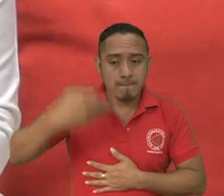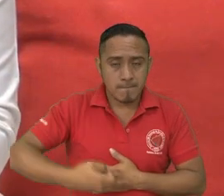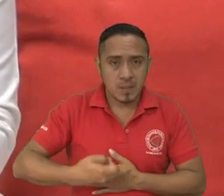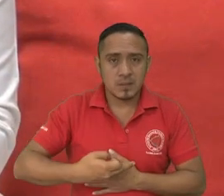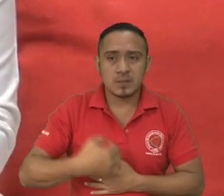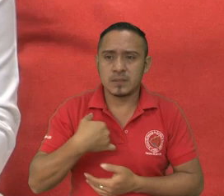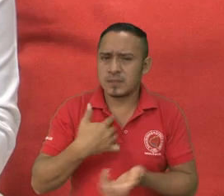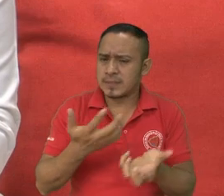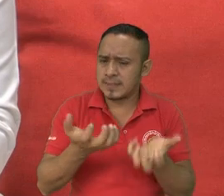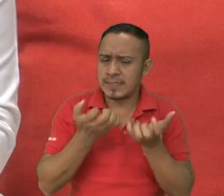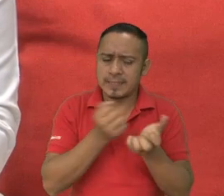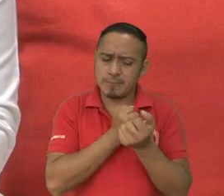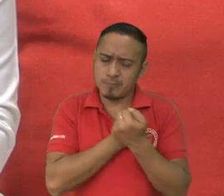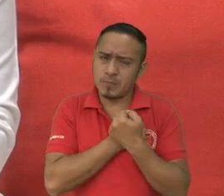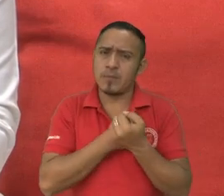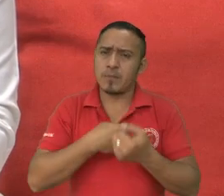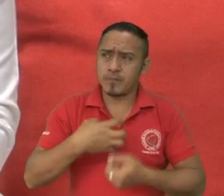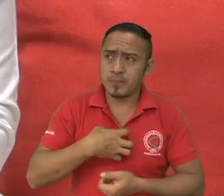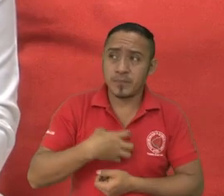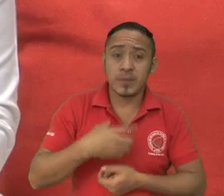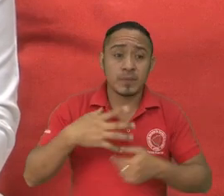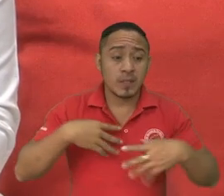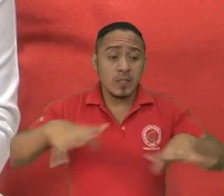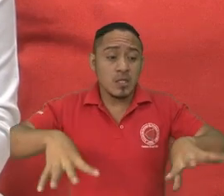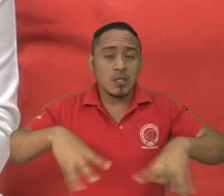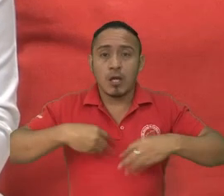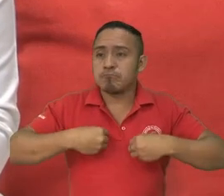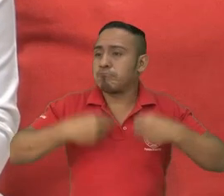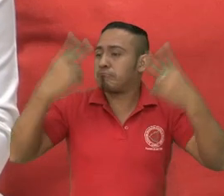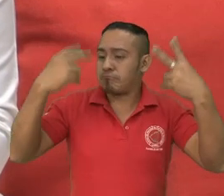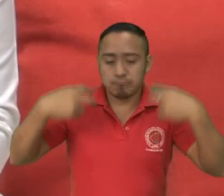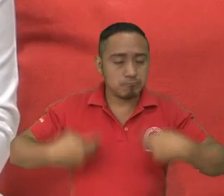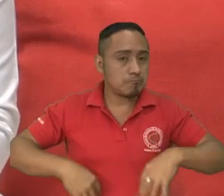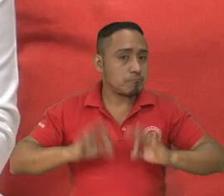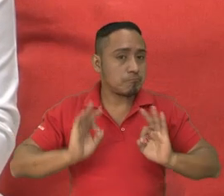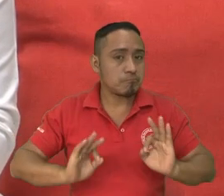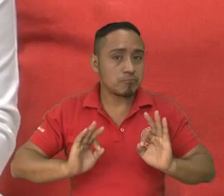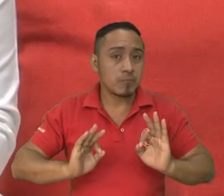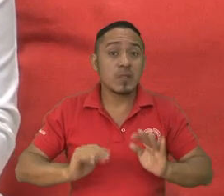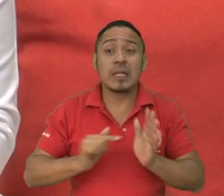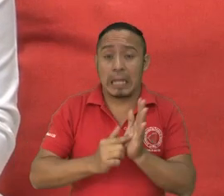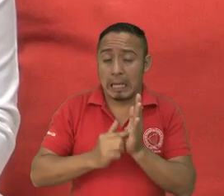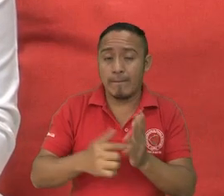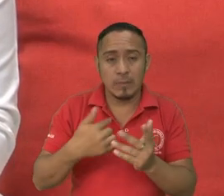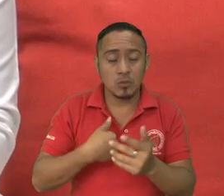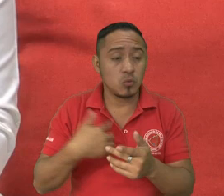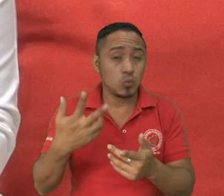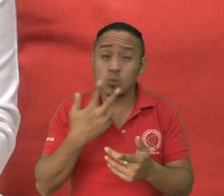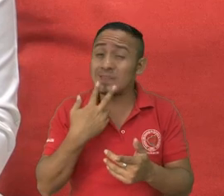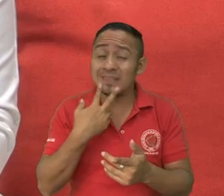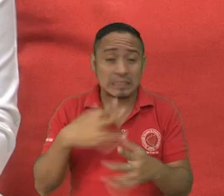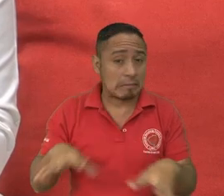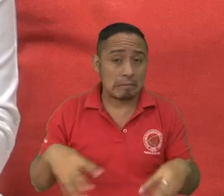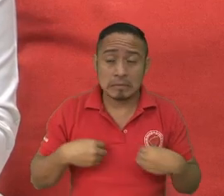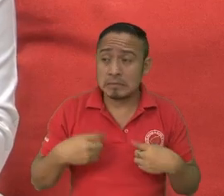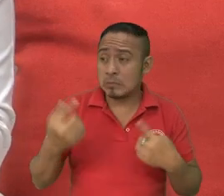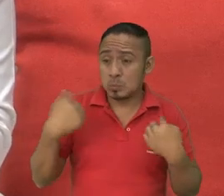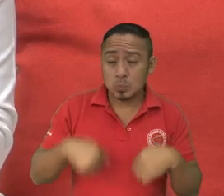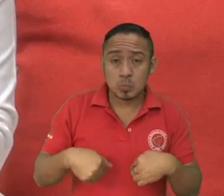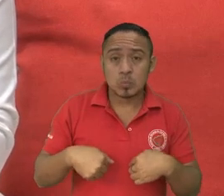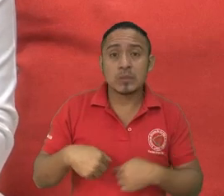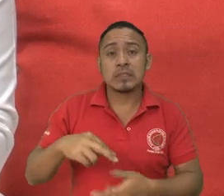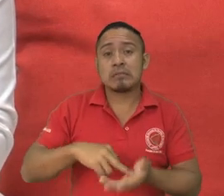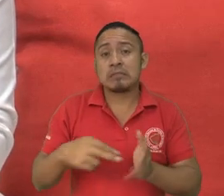amarse, quererse y aceptarse como uno es. Si uno no se acepta como uno es, entonces no es en